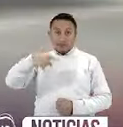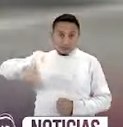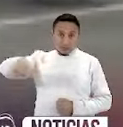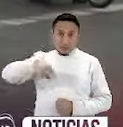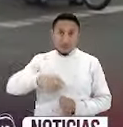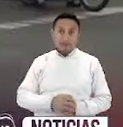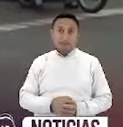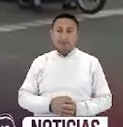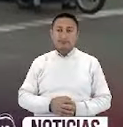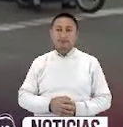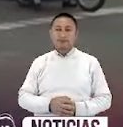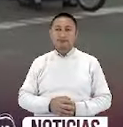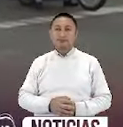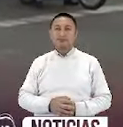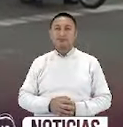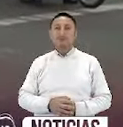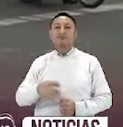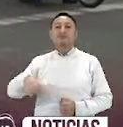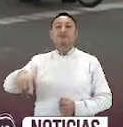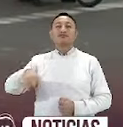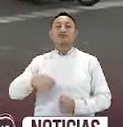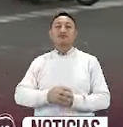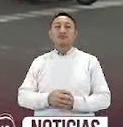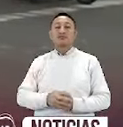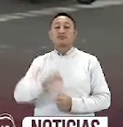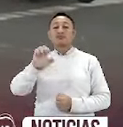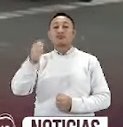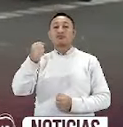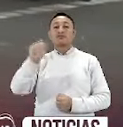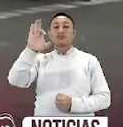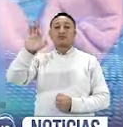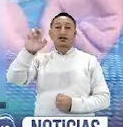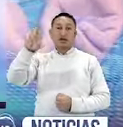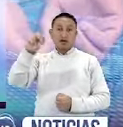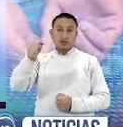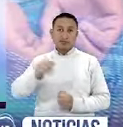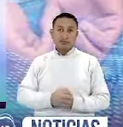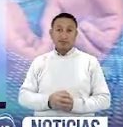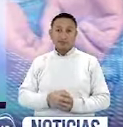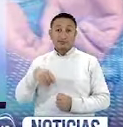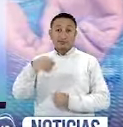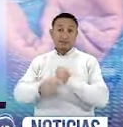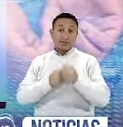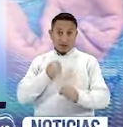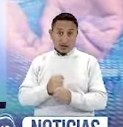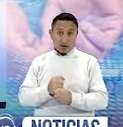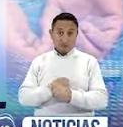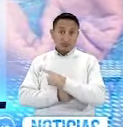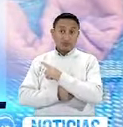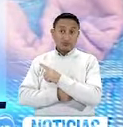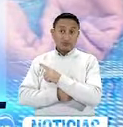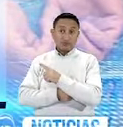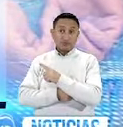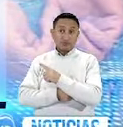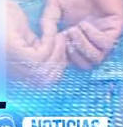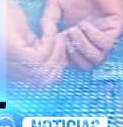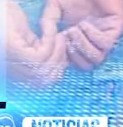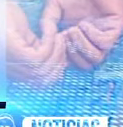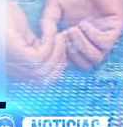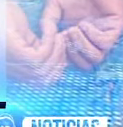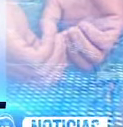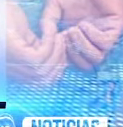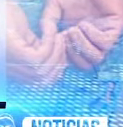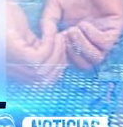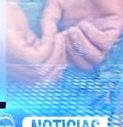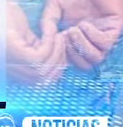sector. El sector pertenece al distrito Esteros, donde en lo que va del año, la fuerza pública ha detenido